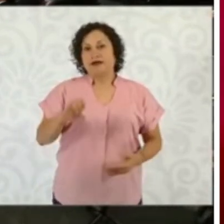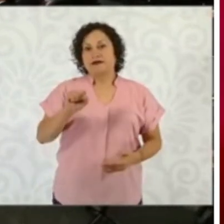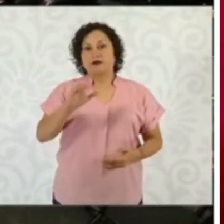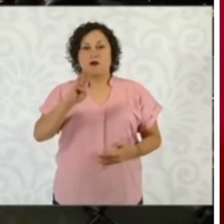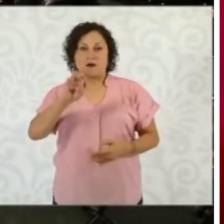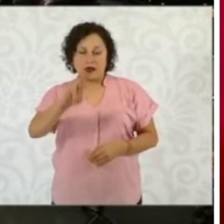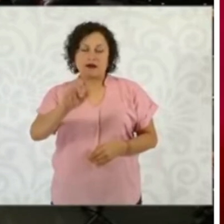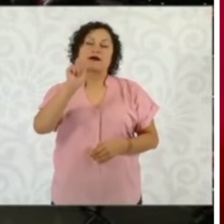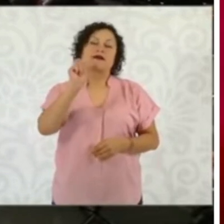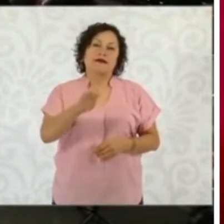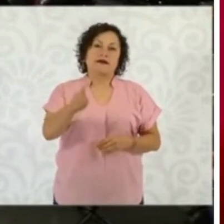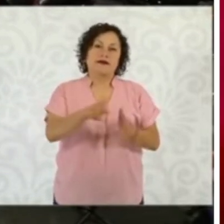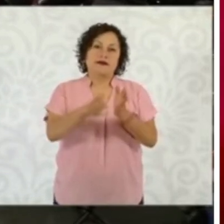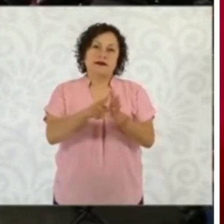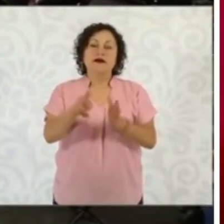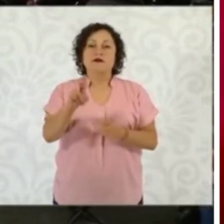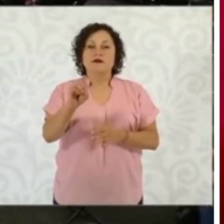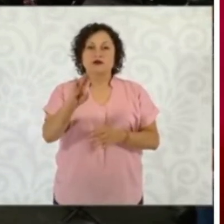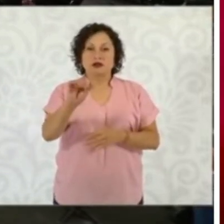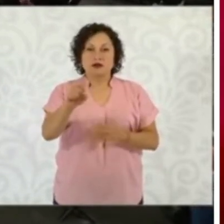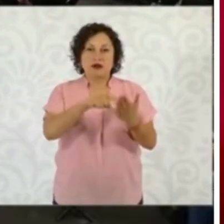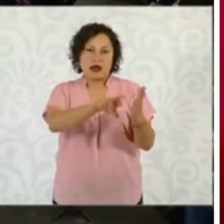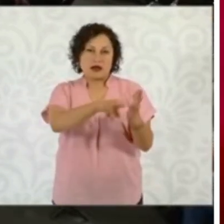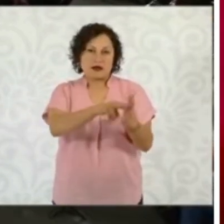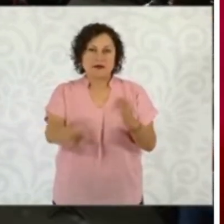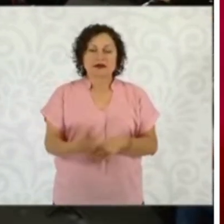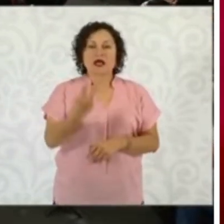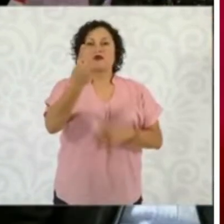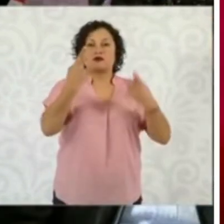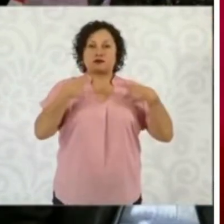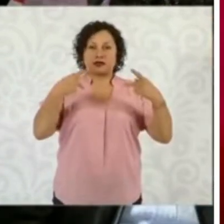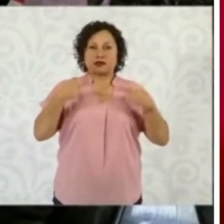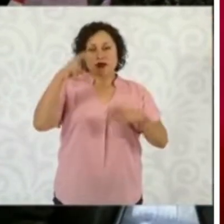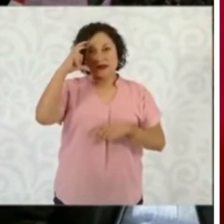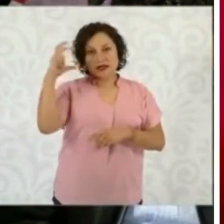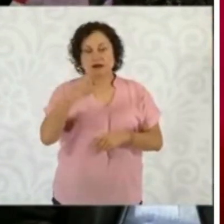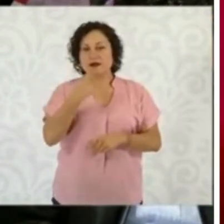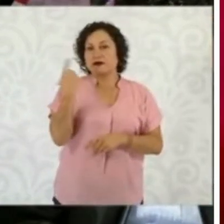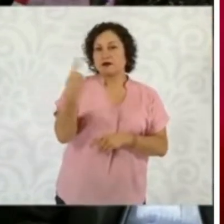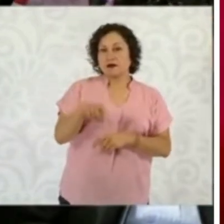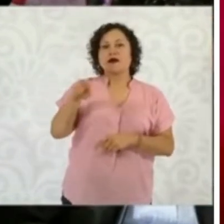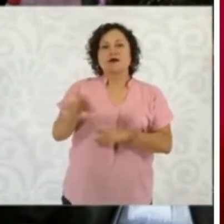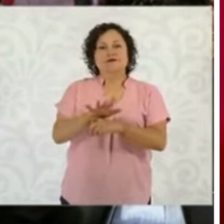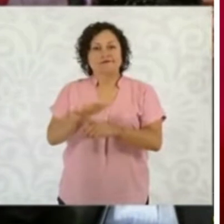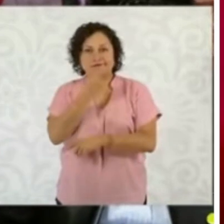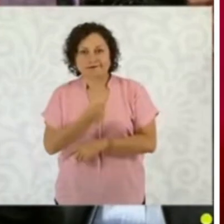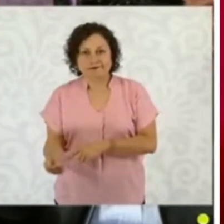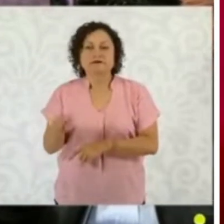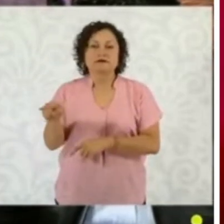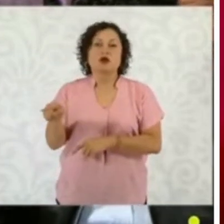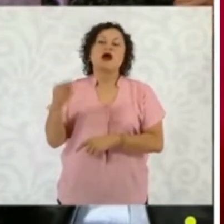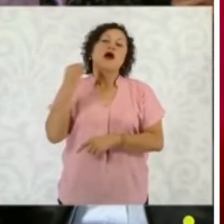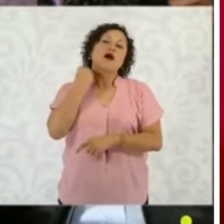este mes publica el caso de un abuso sexual en contra de 2 menores en el estado de Hidalgo. En medio de un proceso que ha mencionado el entorno de las víctimas que llevan el